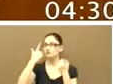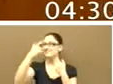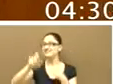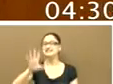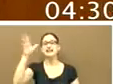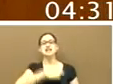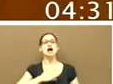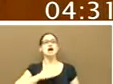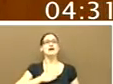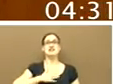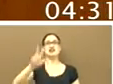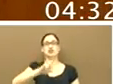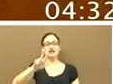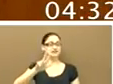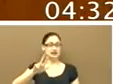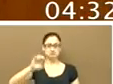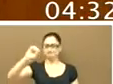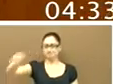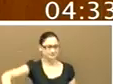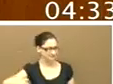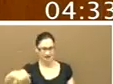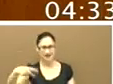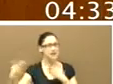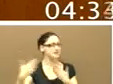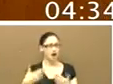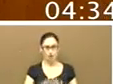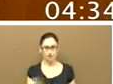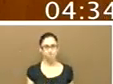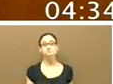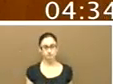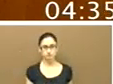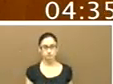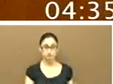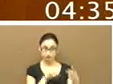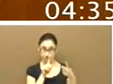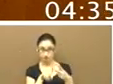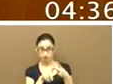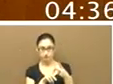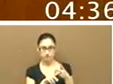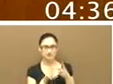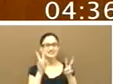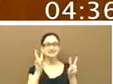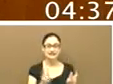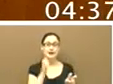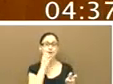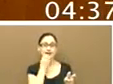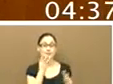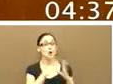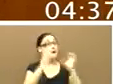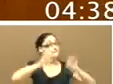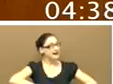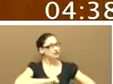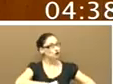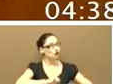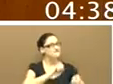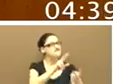La segunda de nuestras propuestas es rechazar todas aquellas propuestas que, como el pacto fiscal, ponen en riesgo la